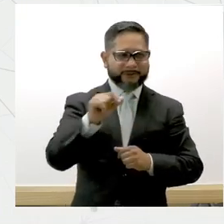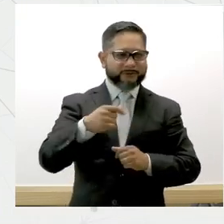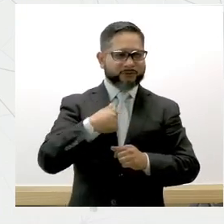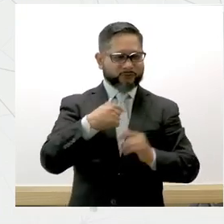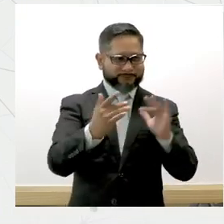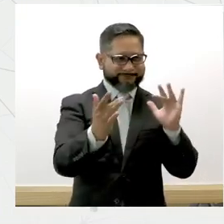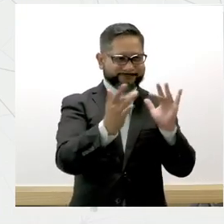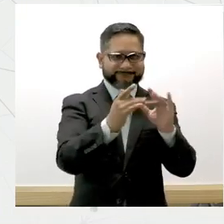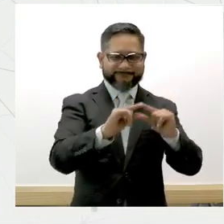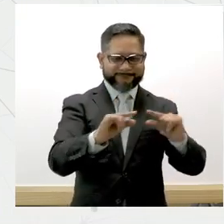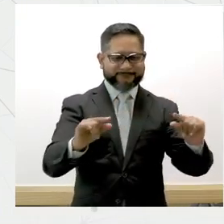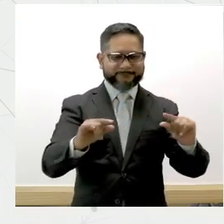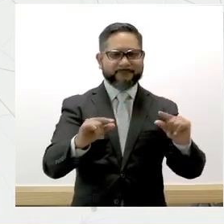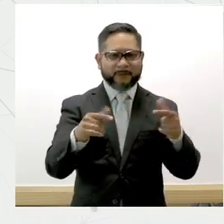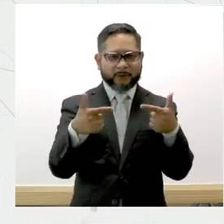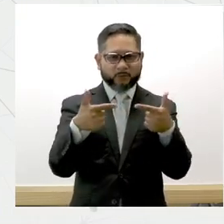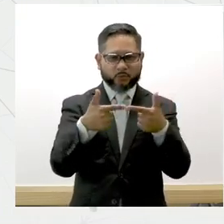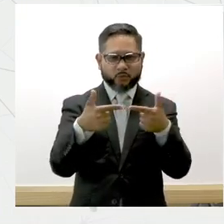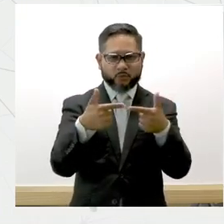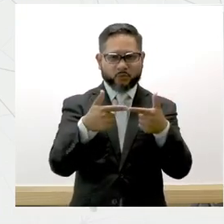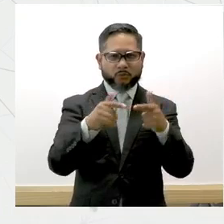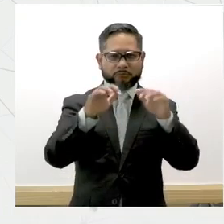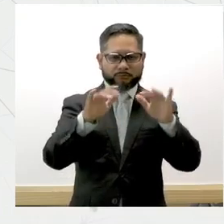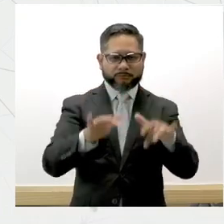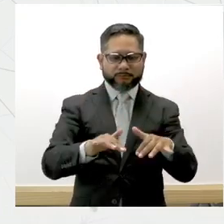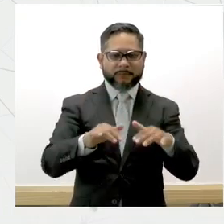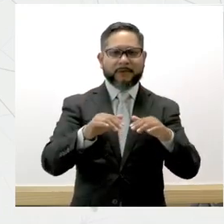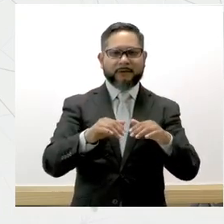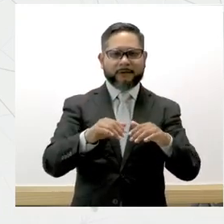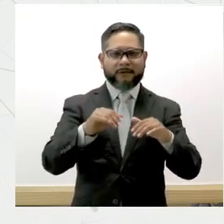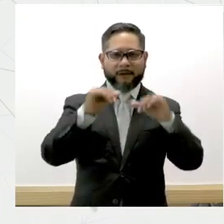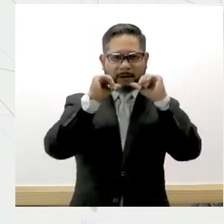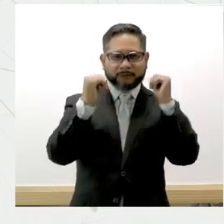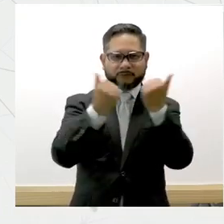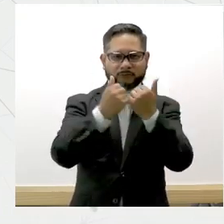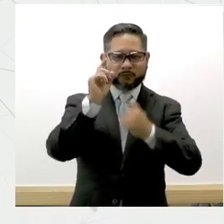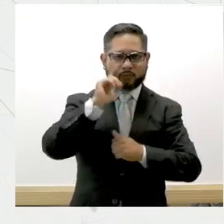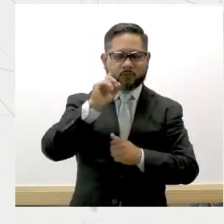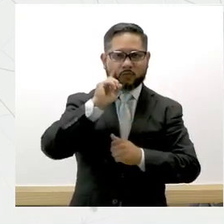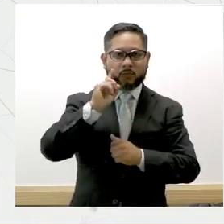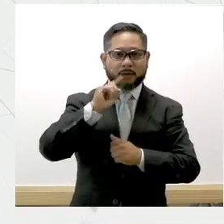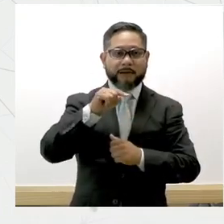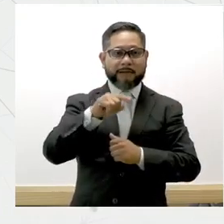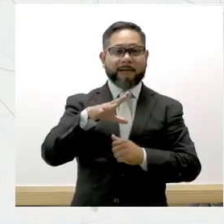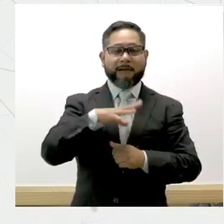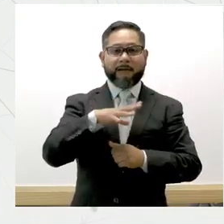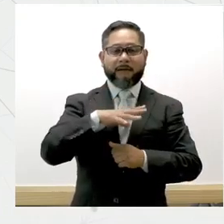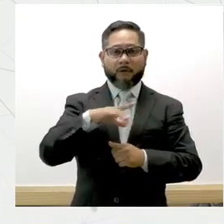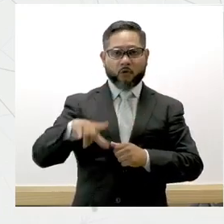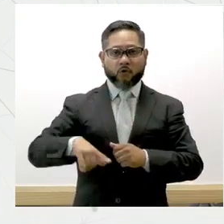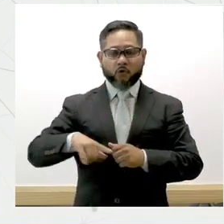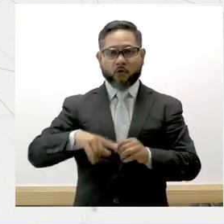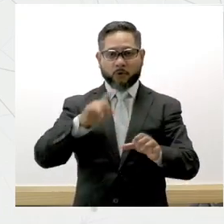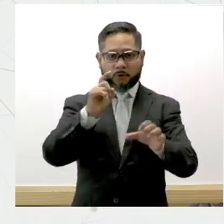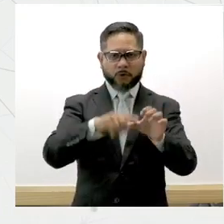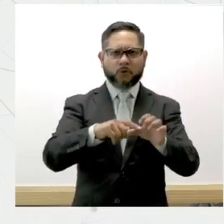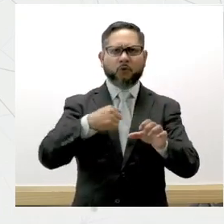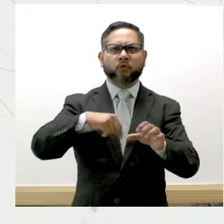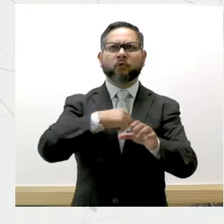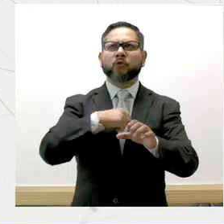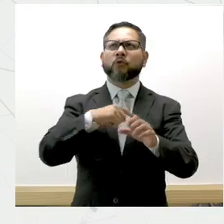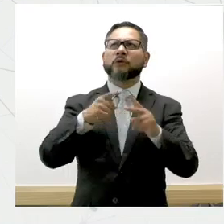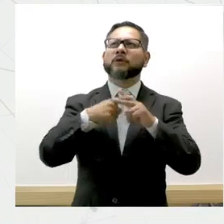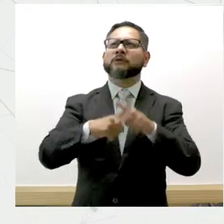a que googleen directamente, ¿no?, Asociación de Mujeres en el Sector Público, y verán que es una iniciativa que hemos puesto en marcha pues, en el año